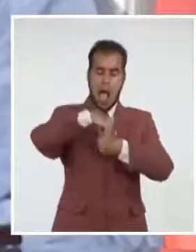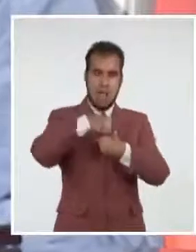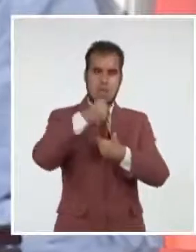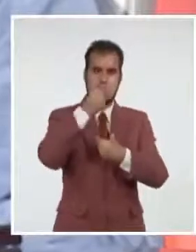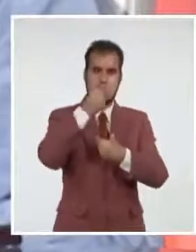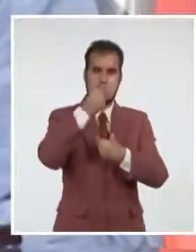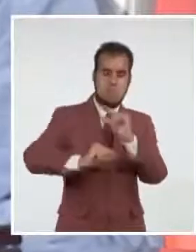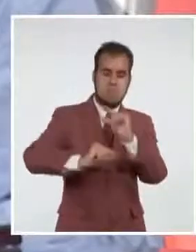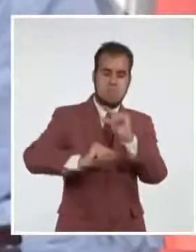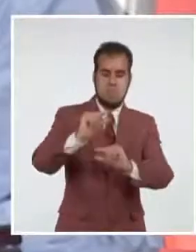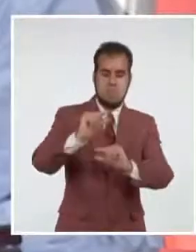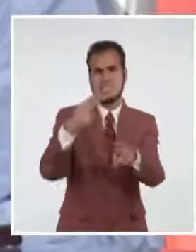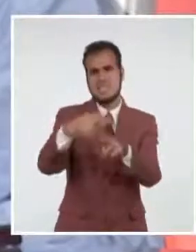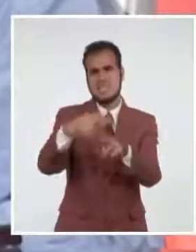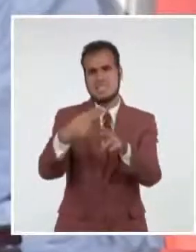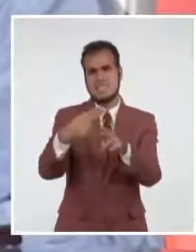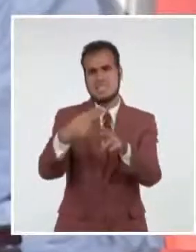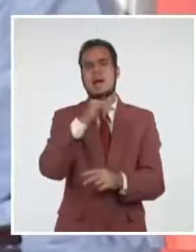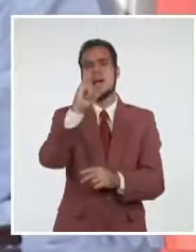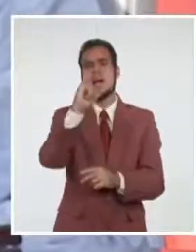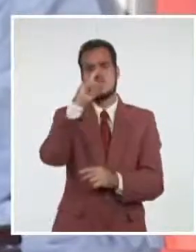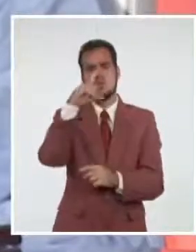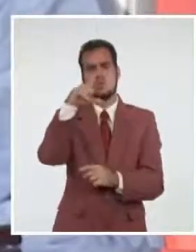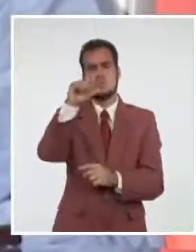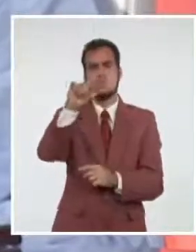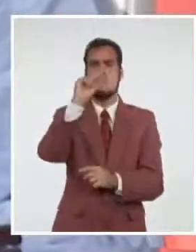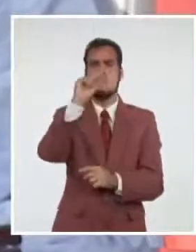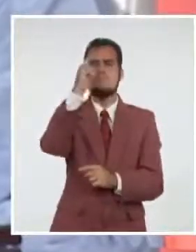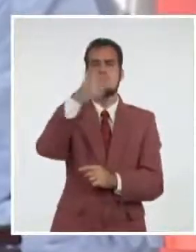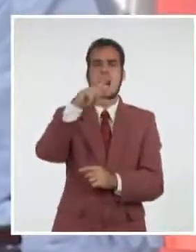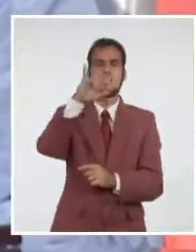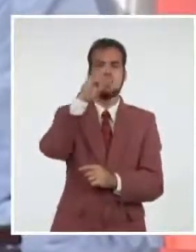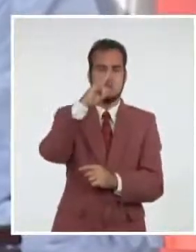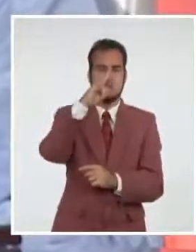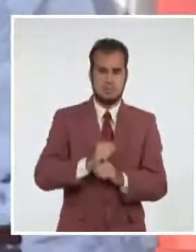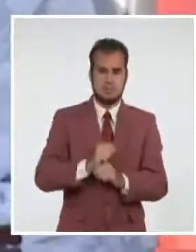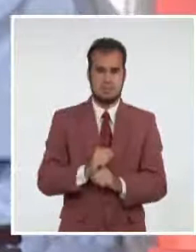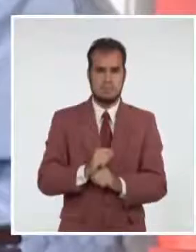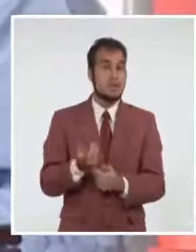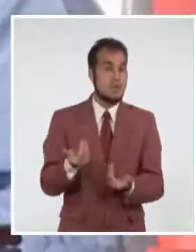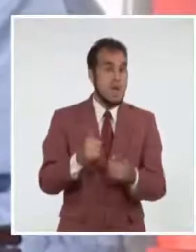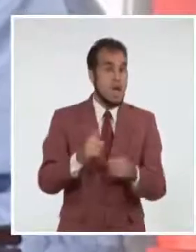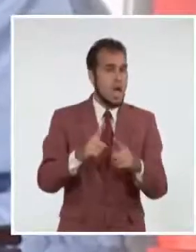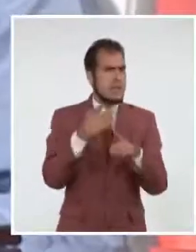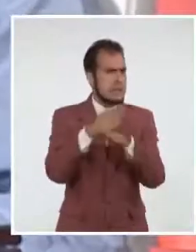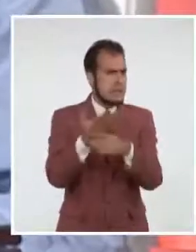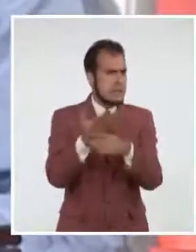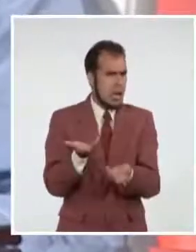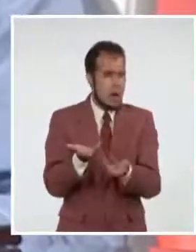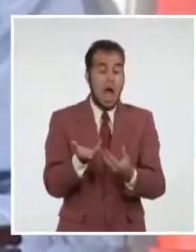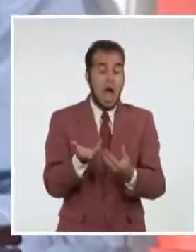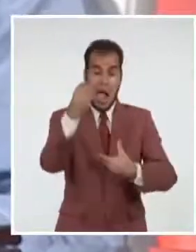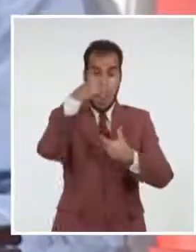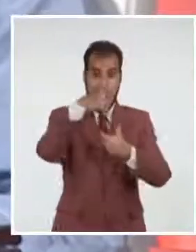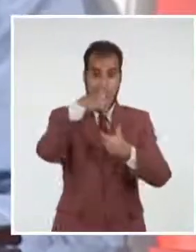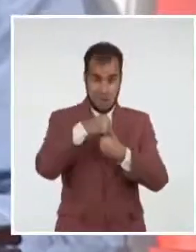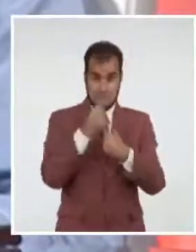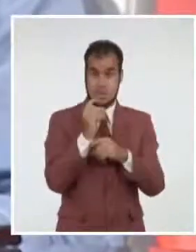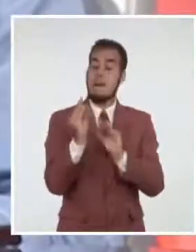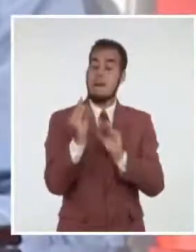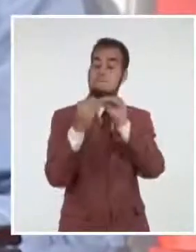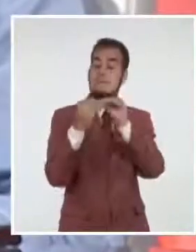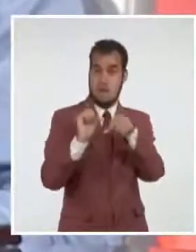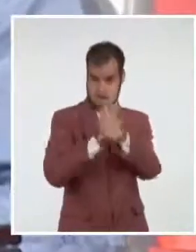periodo entre que tú te pones en contacto con el virus y aparecen los primeros síntomas. Si en 14 días tú no has desarrollado